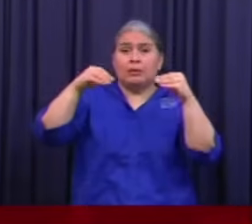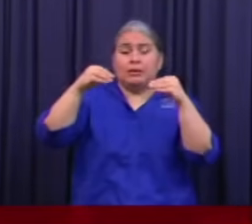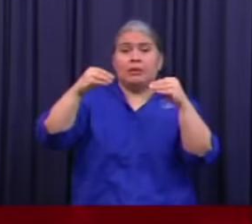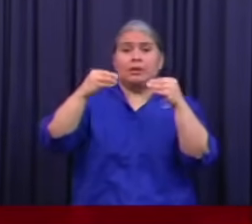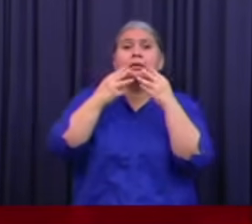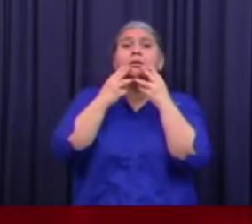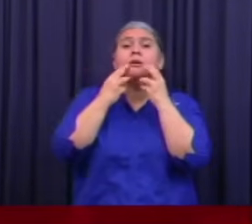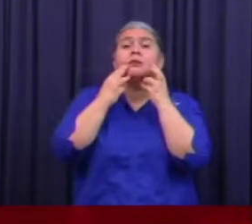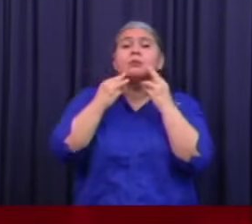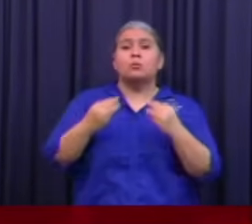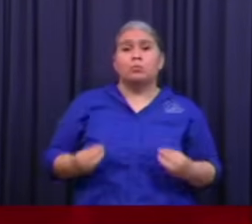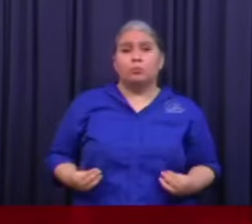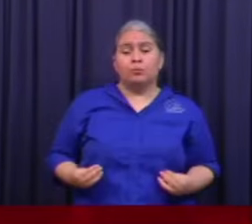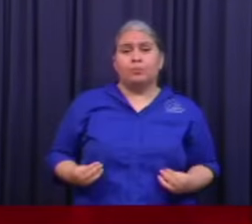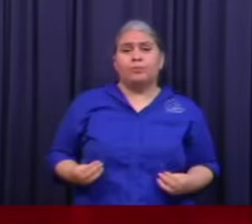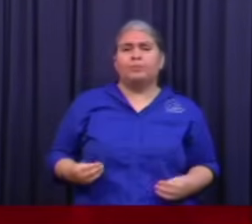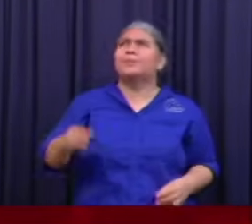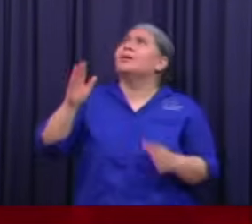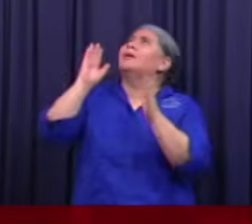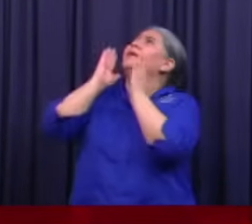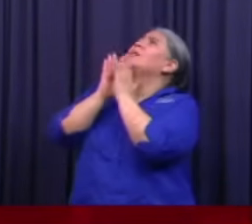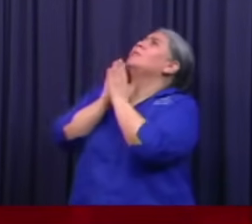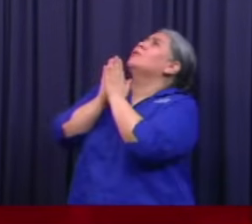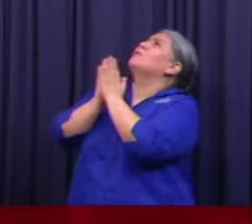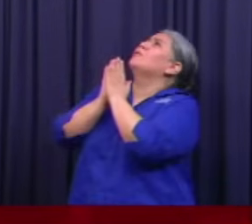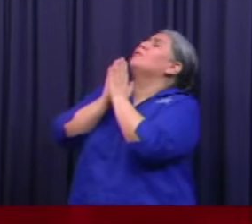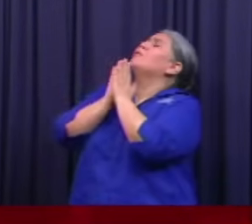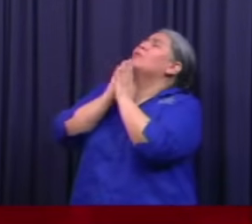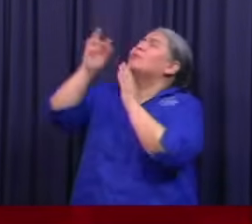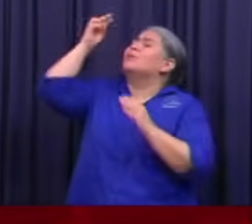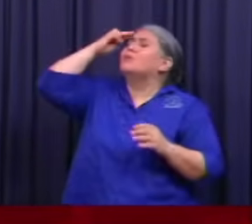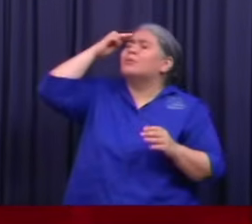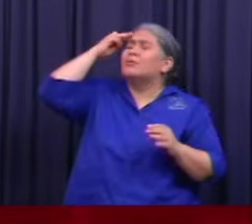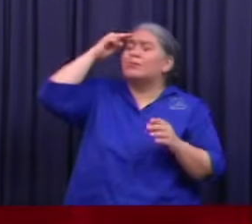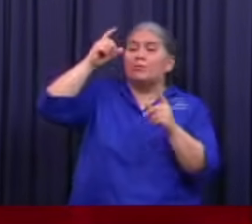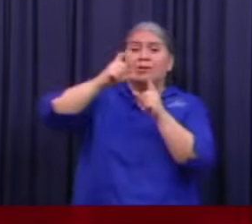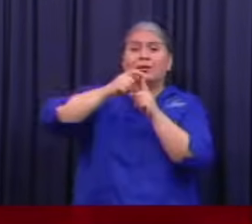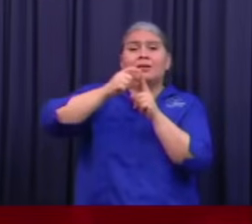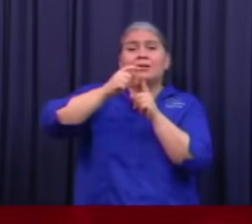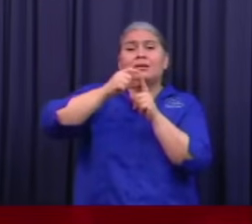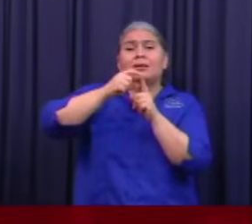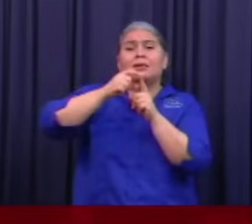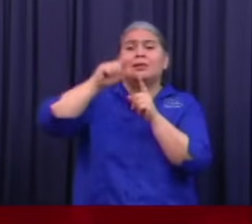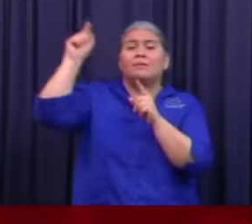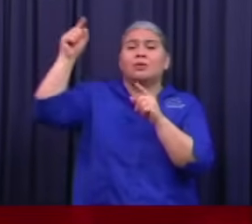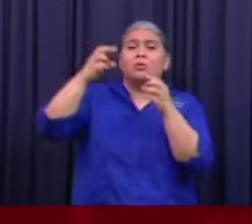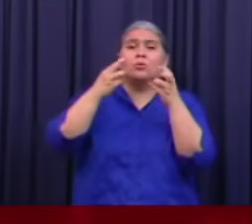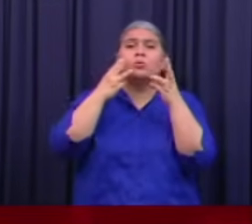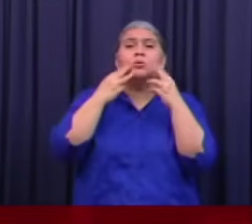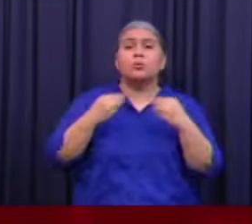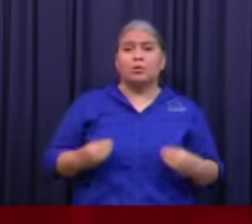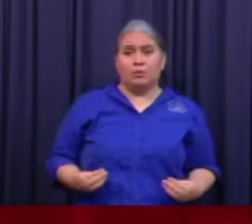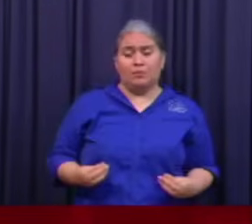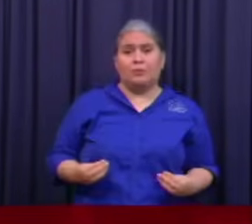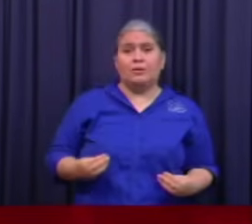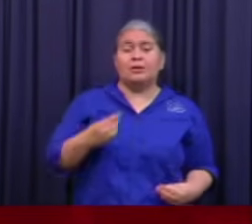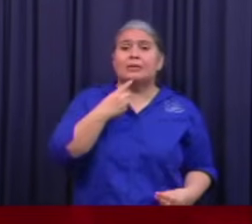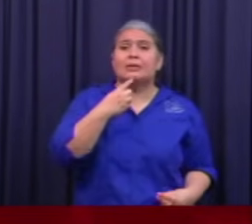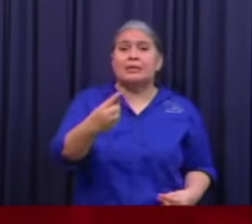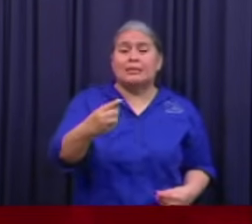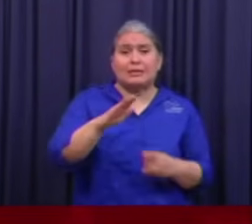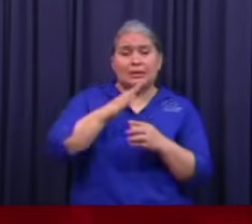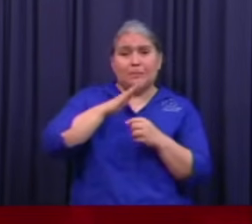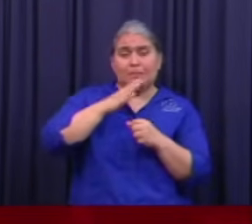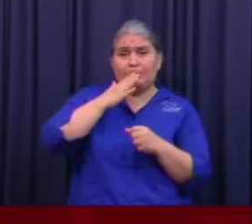acuérdate ahora de la palabra que ordenaste a tu siervo Moisés está está orando basado en la Biblia recuérdate que tú le